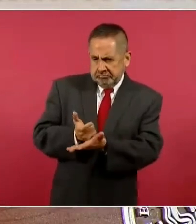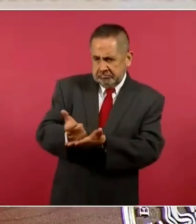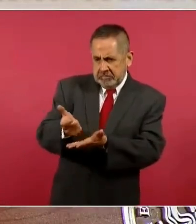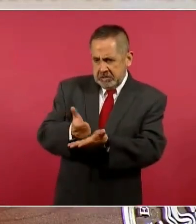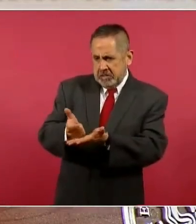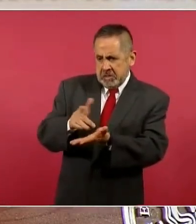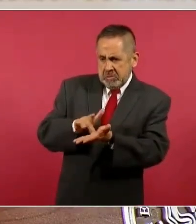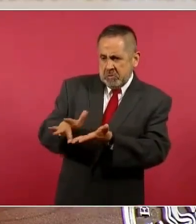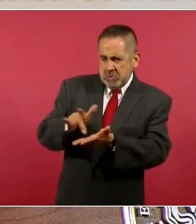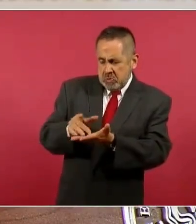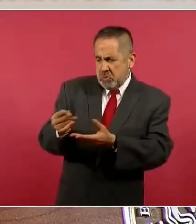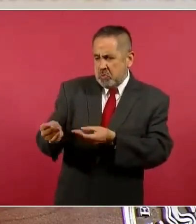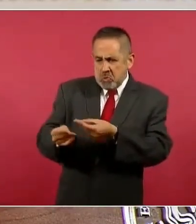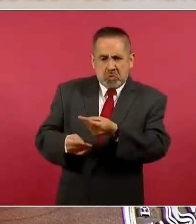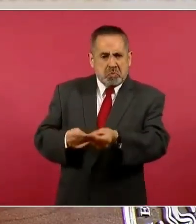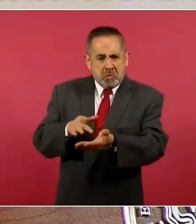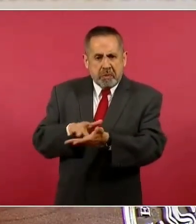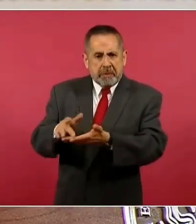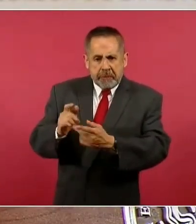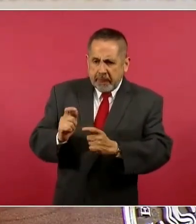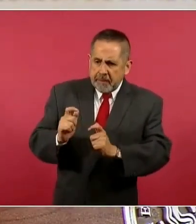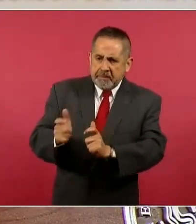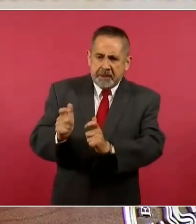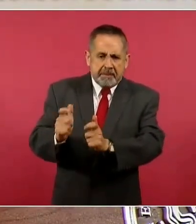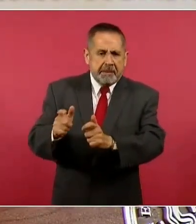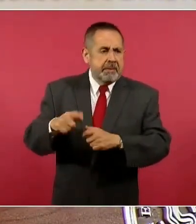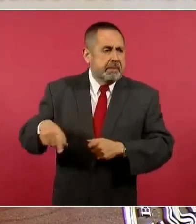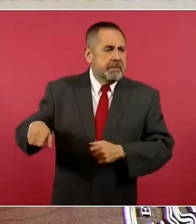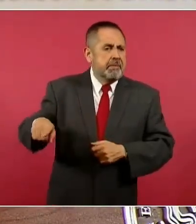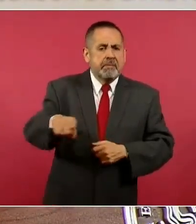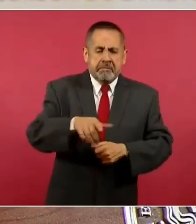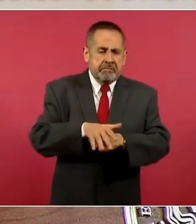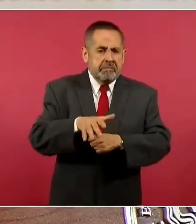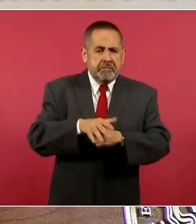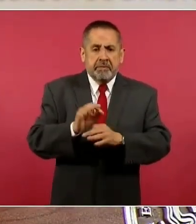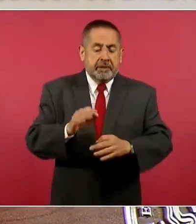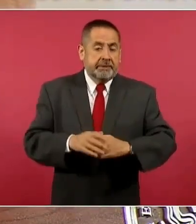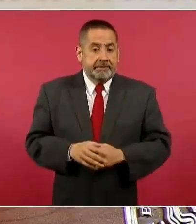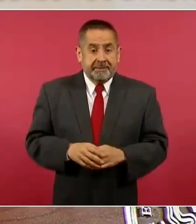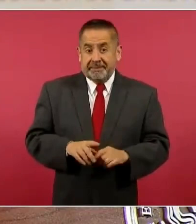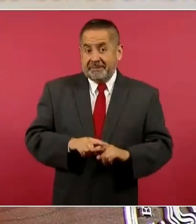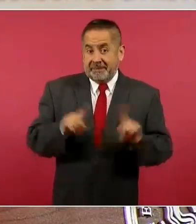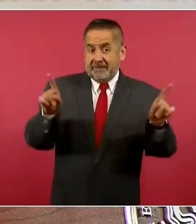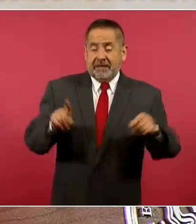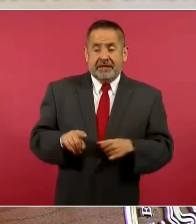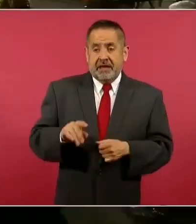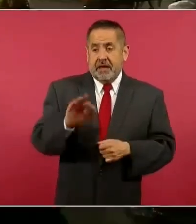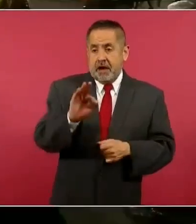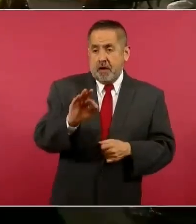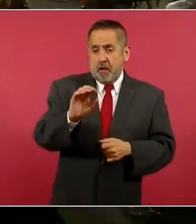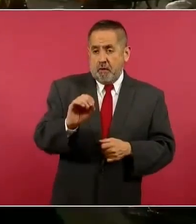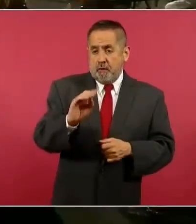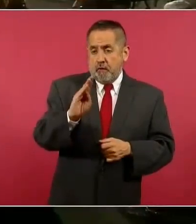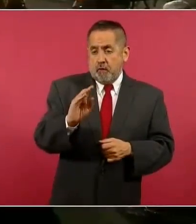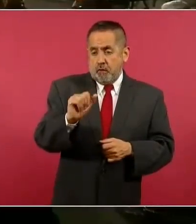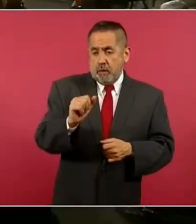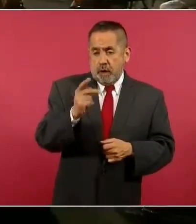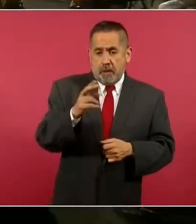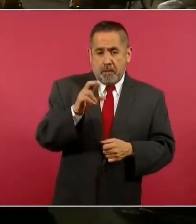siempre procuramos que llegara el recurso. El FOBAPROA fue exactamente lo opuesto,